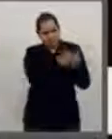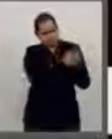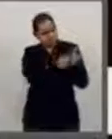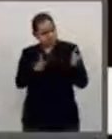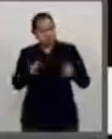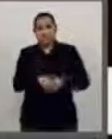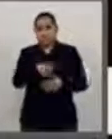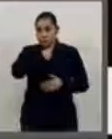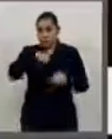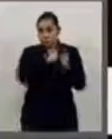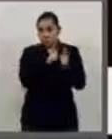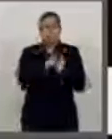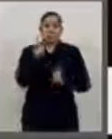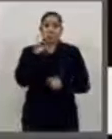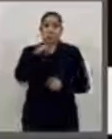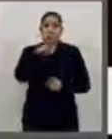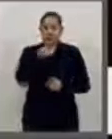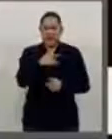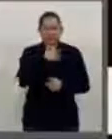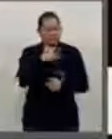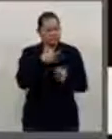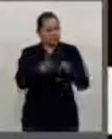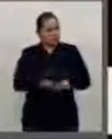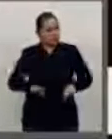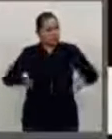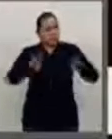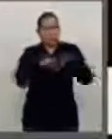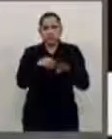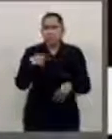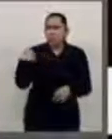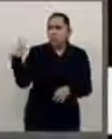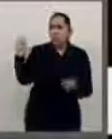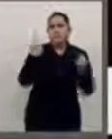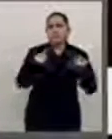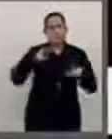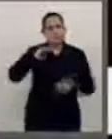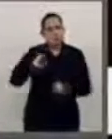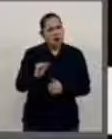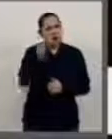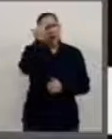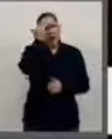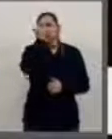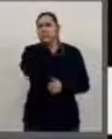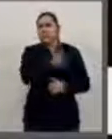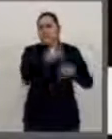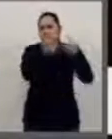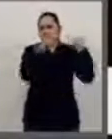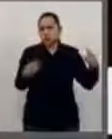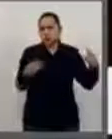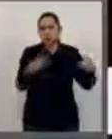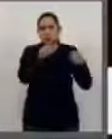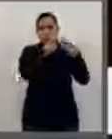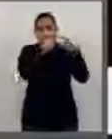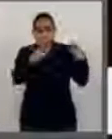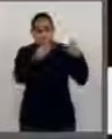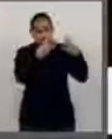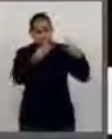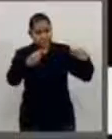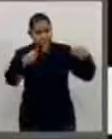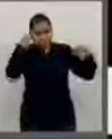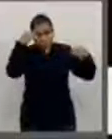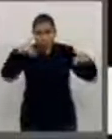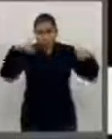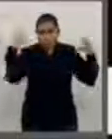que se conozca la historia de México. No hay que permitirnos olvidar la historia, y menos cuando se trata de